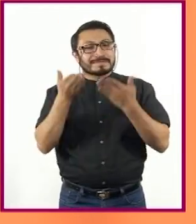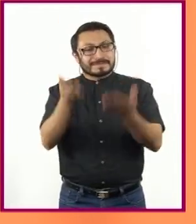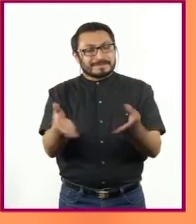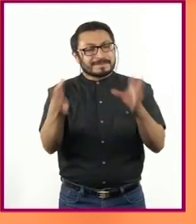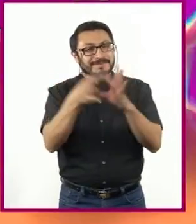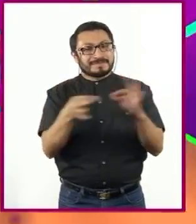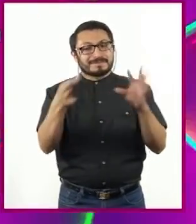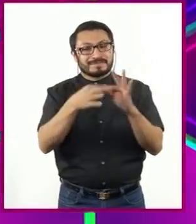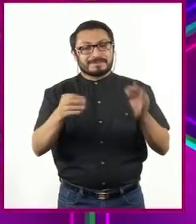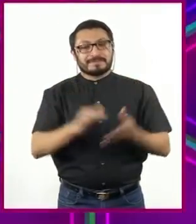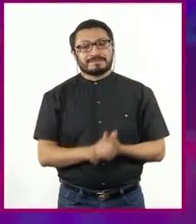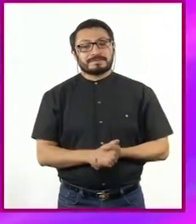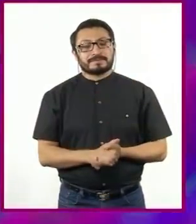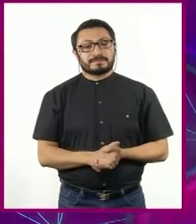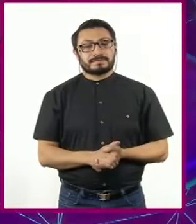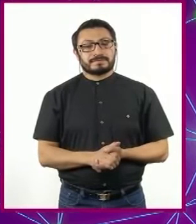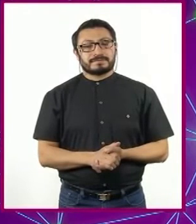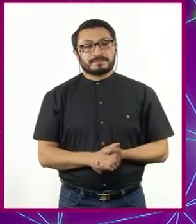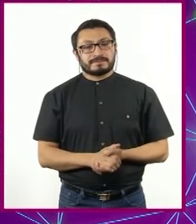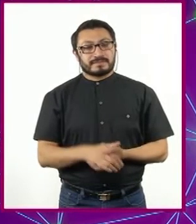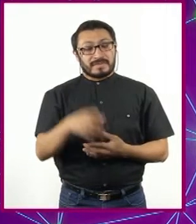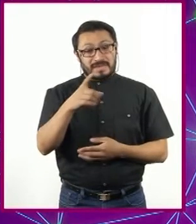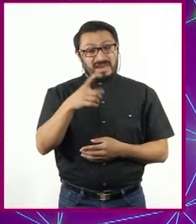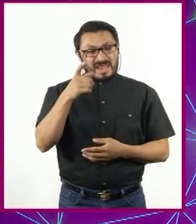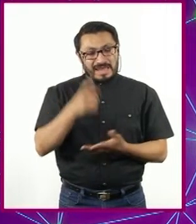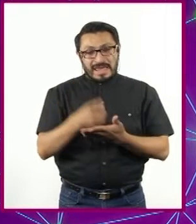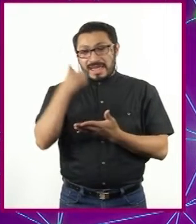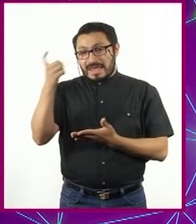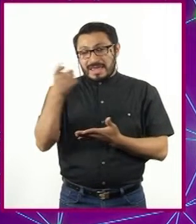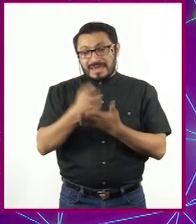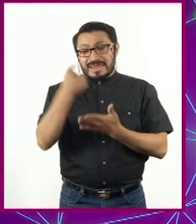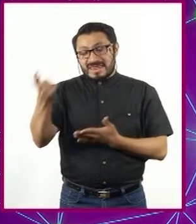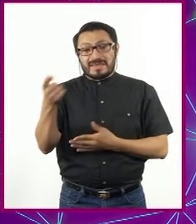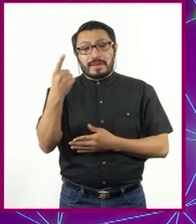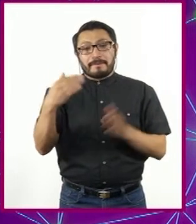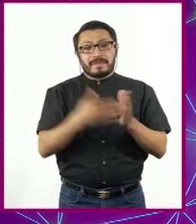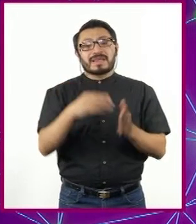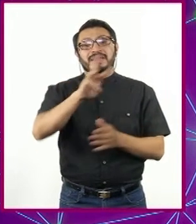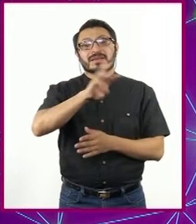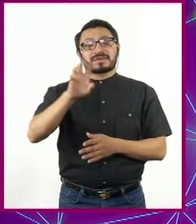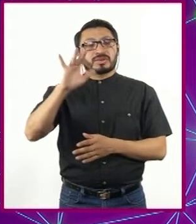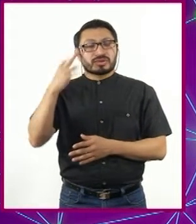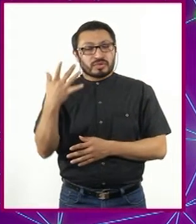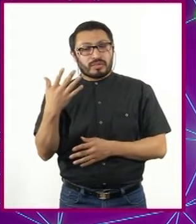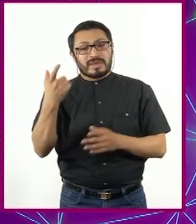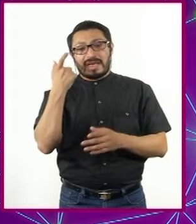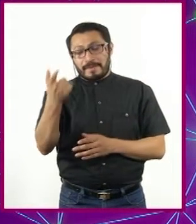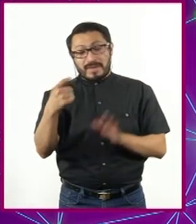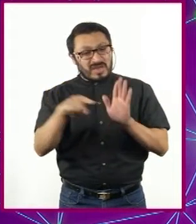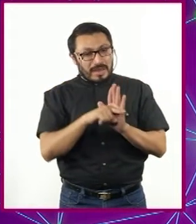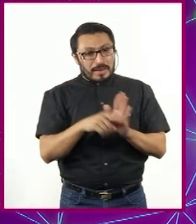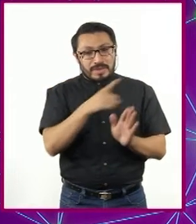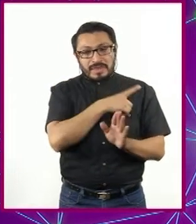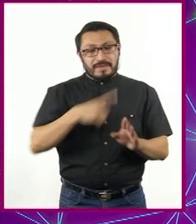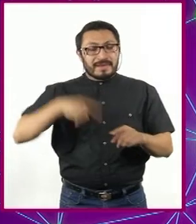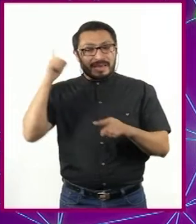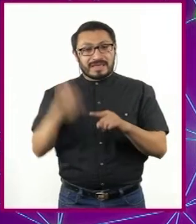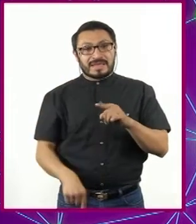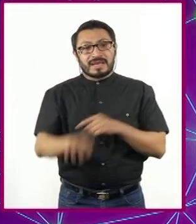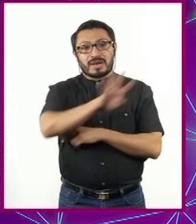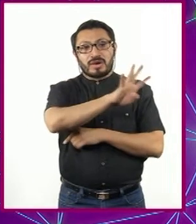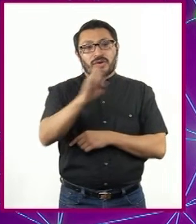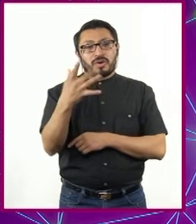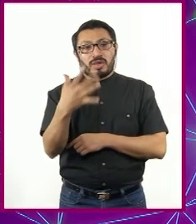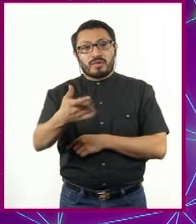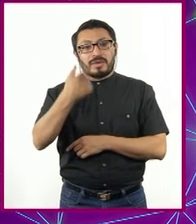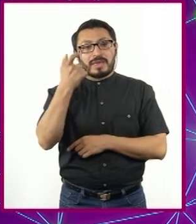explicación. A la deuda de 1.350 pesos negativos se le tiene que descontar